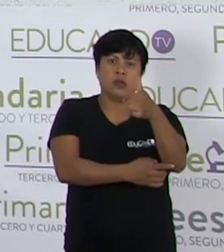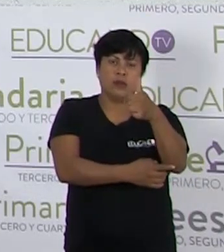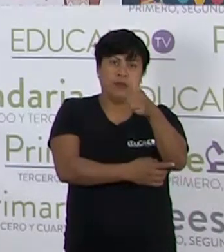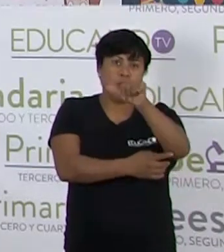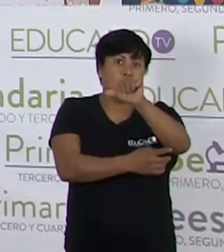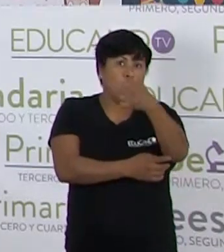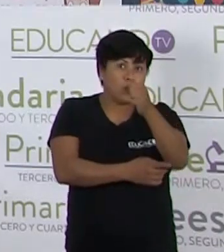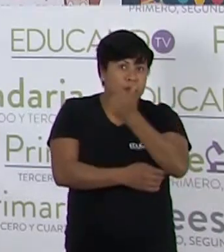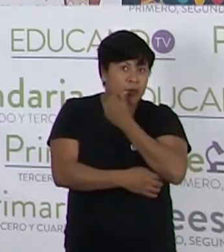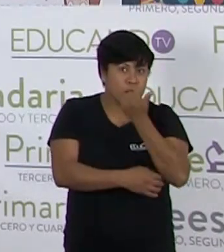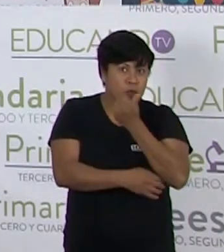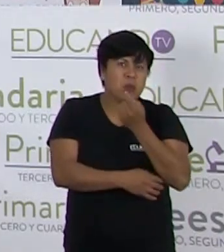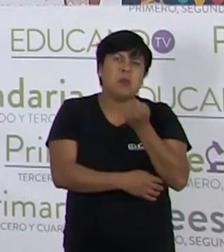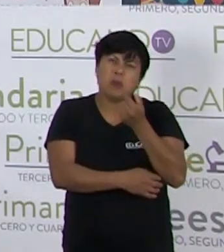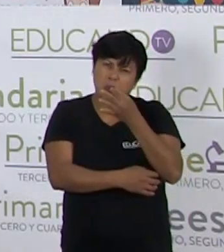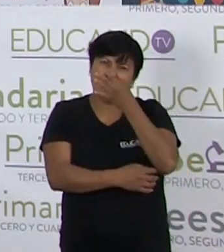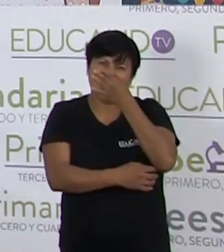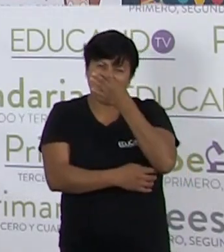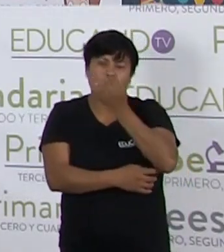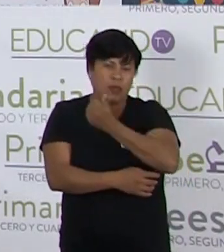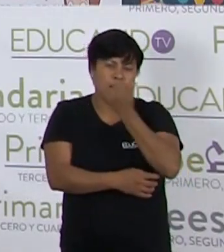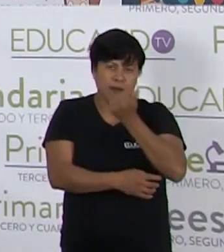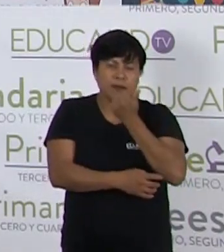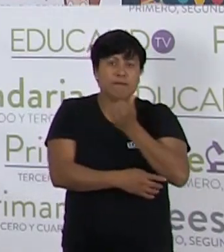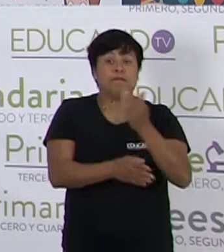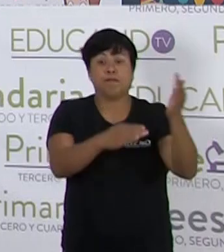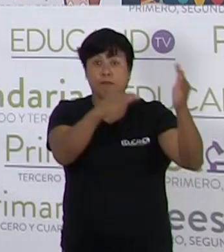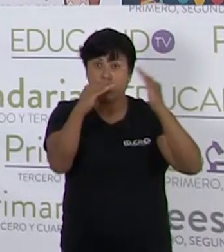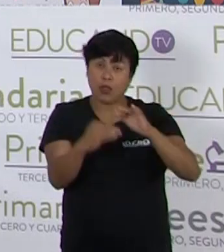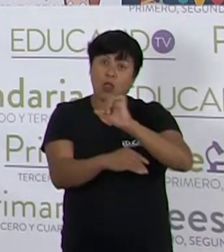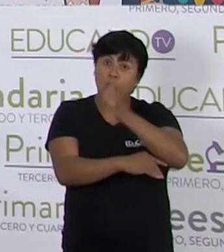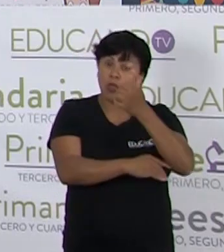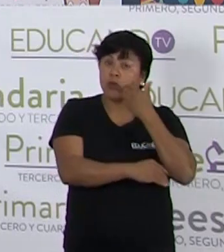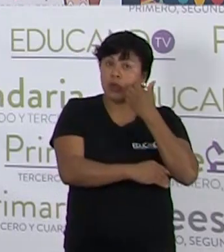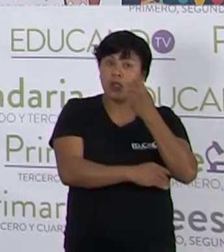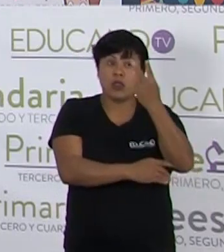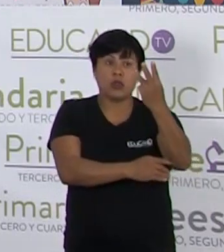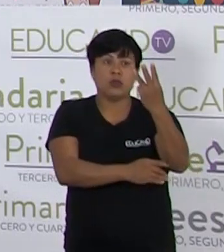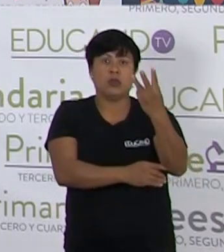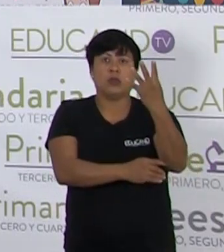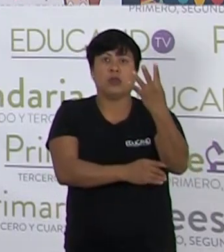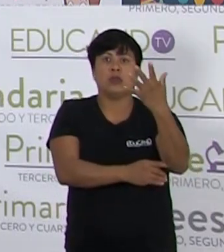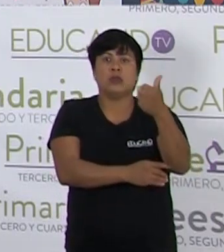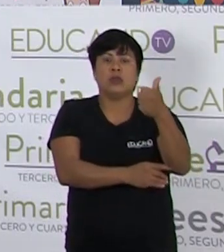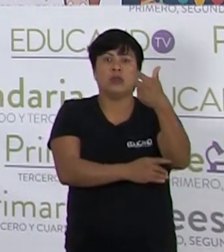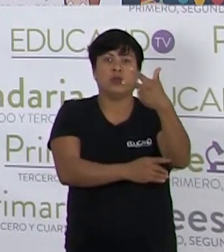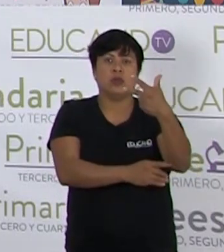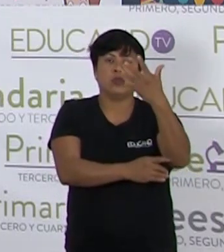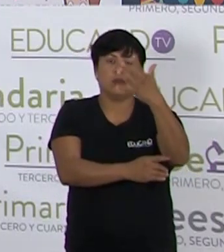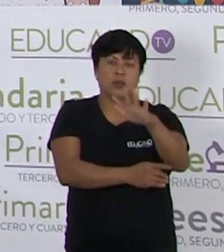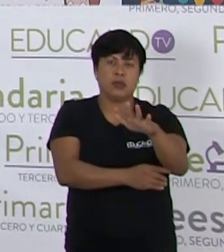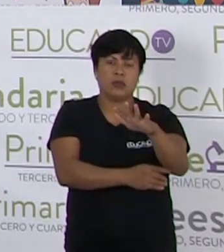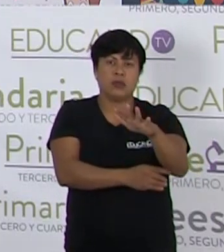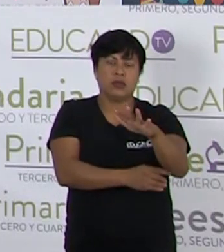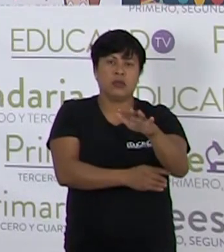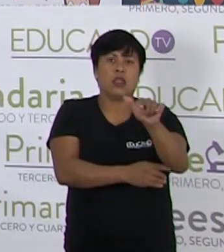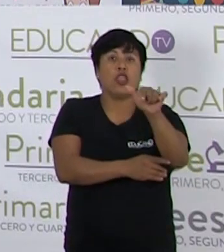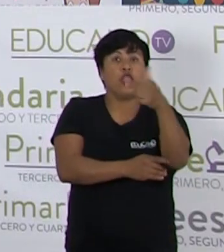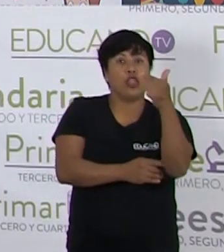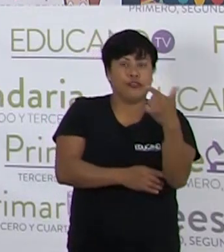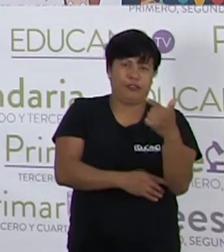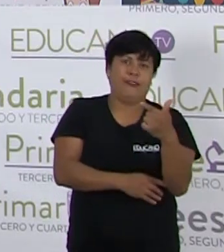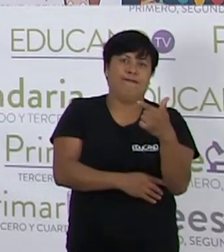11. Bien poquitos, ¿verdad? Tiene 11. ¿Y acá? 2, 4, 6, 8, 10,